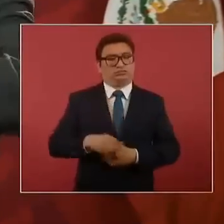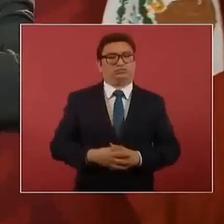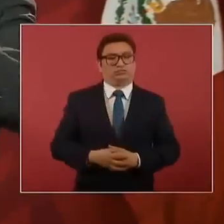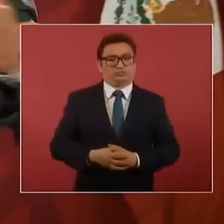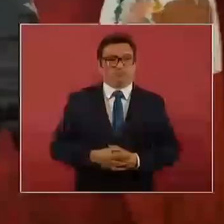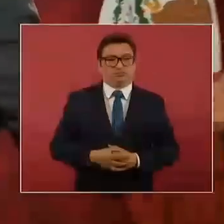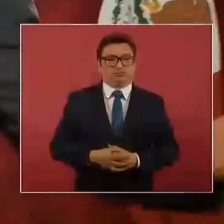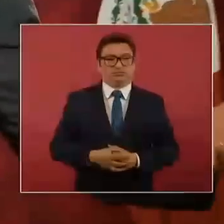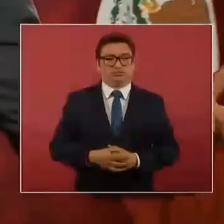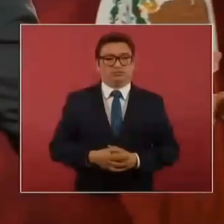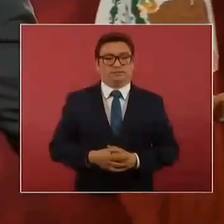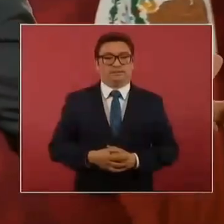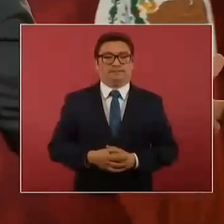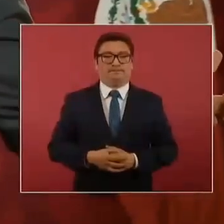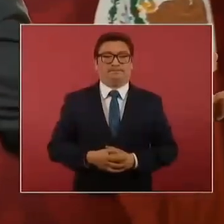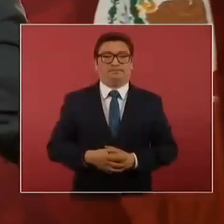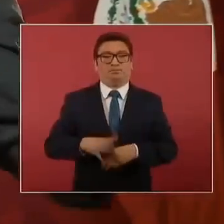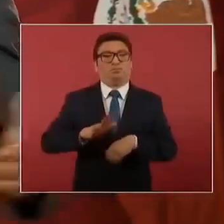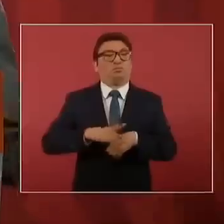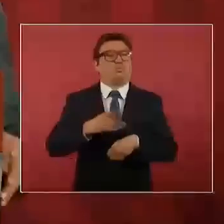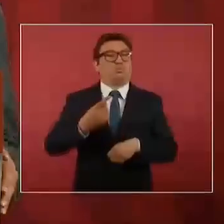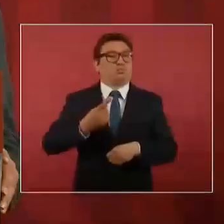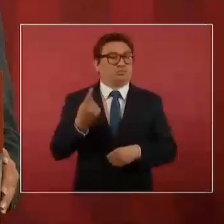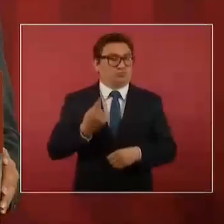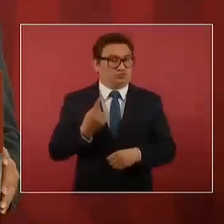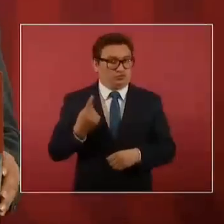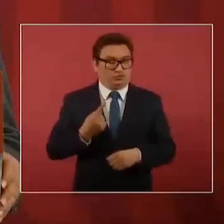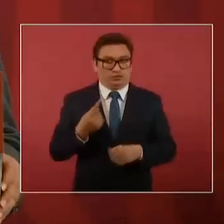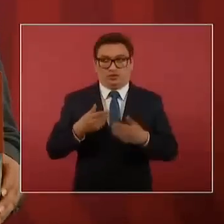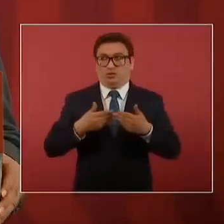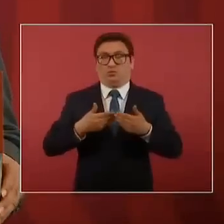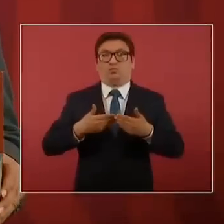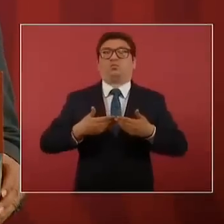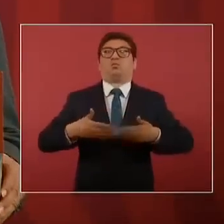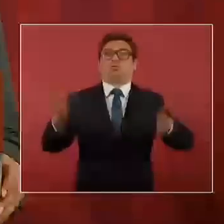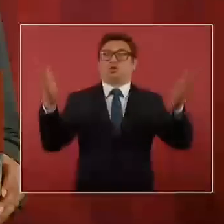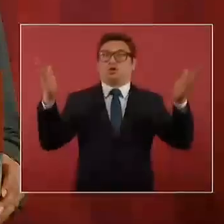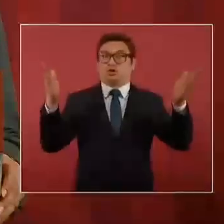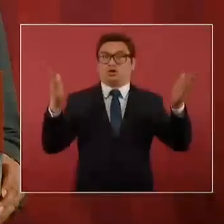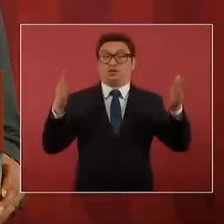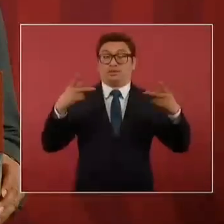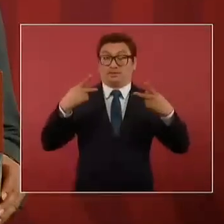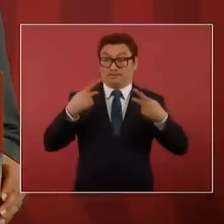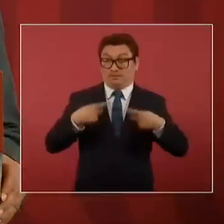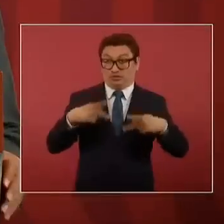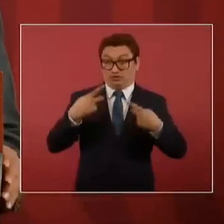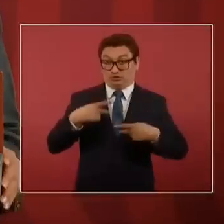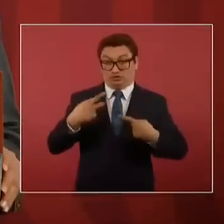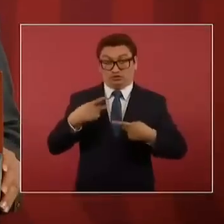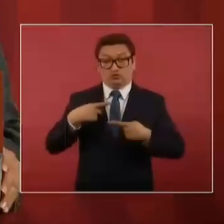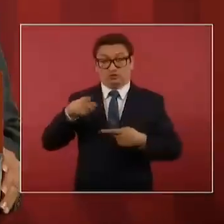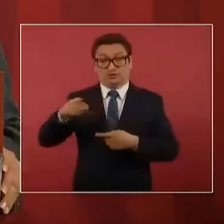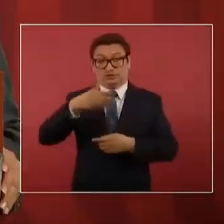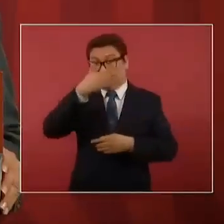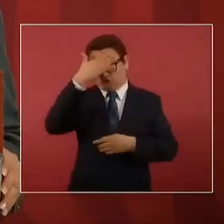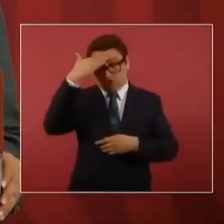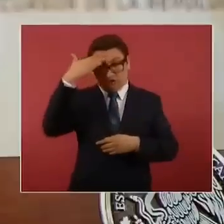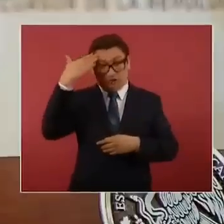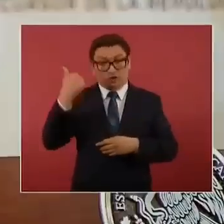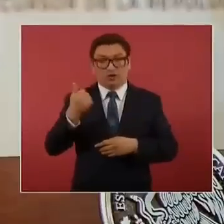porque no solo saldrían inocentes, es más, esos no